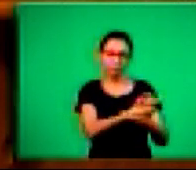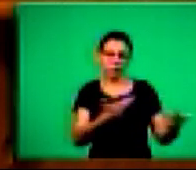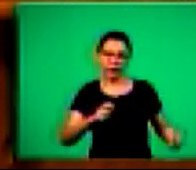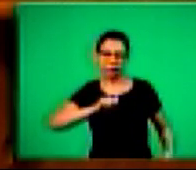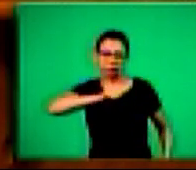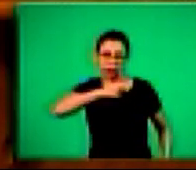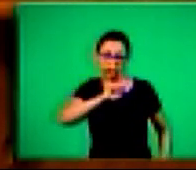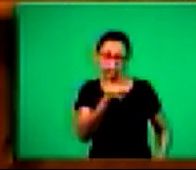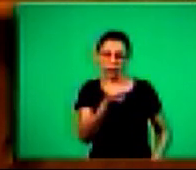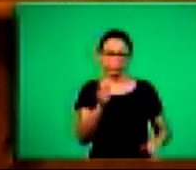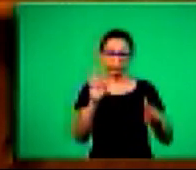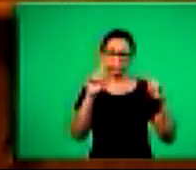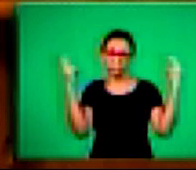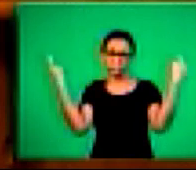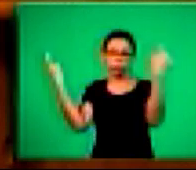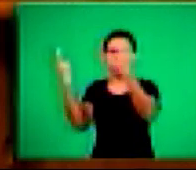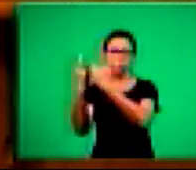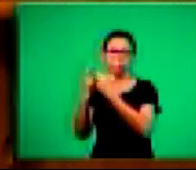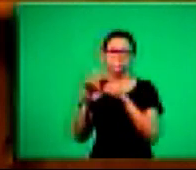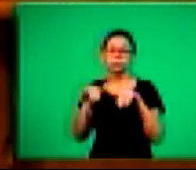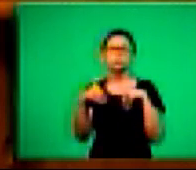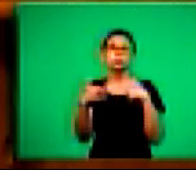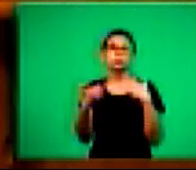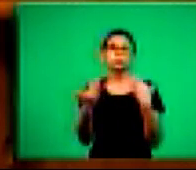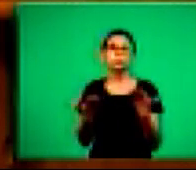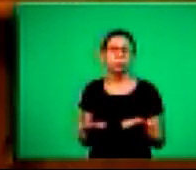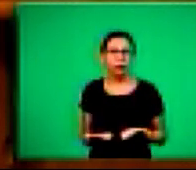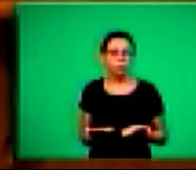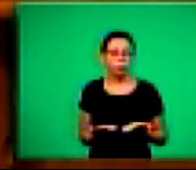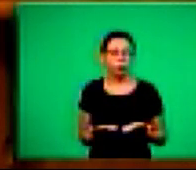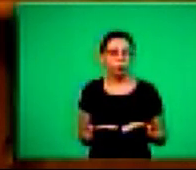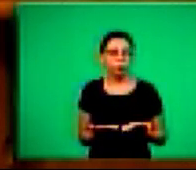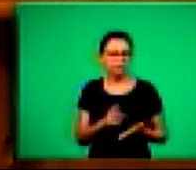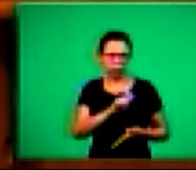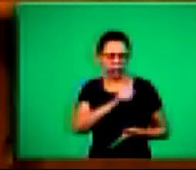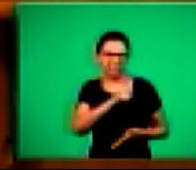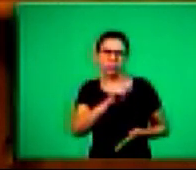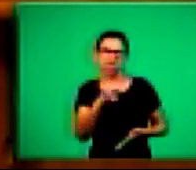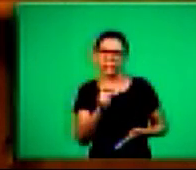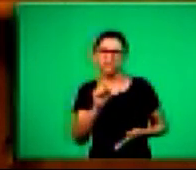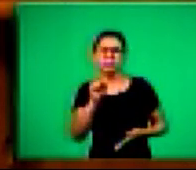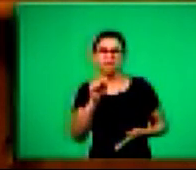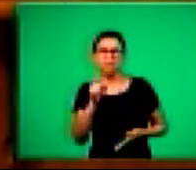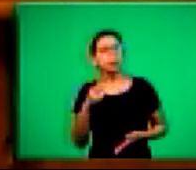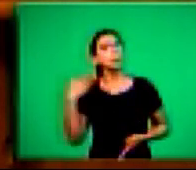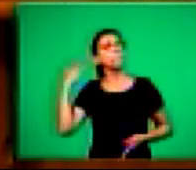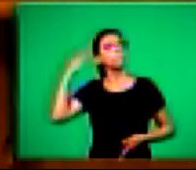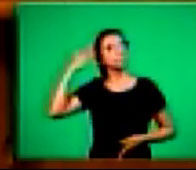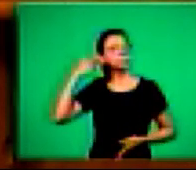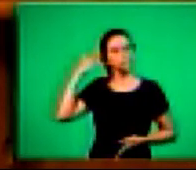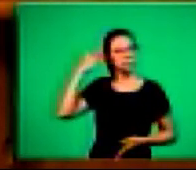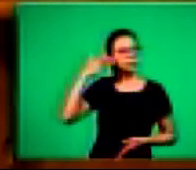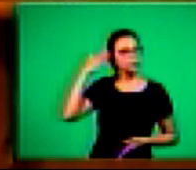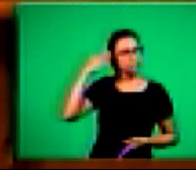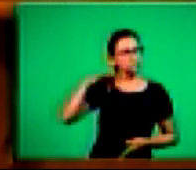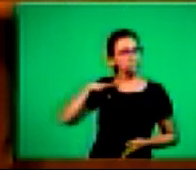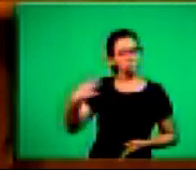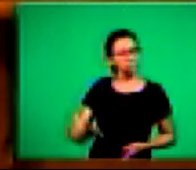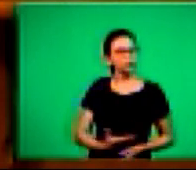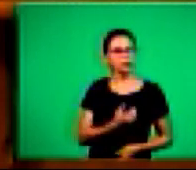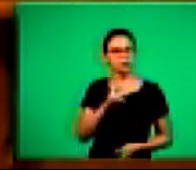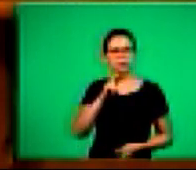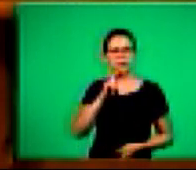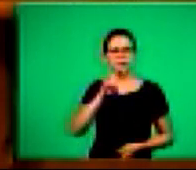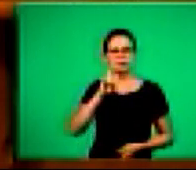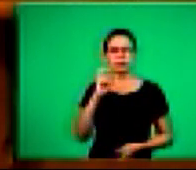cuáles fueron las llaves las dos los dos grandes mensajes donde tres mil cinco mil entraron al reino